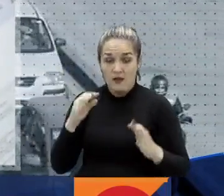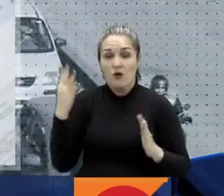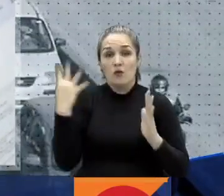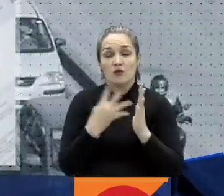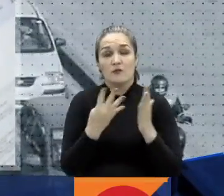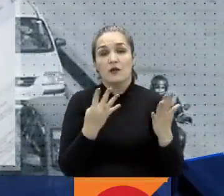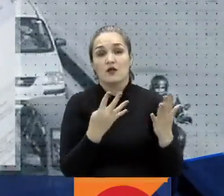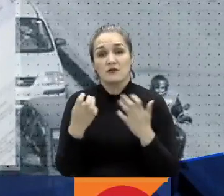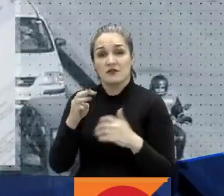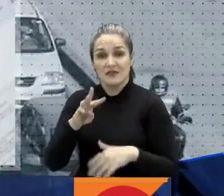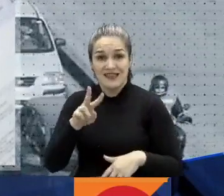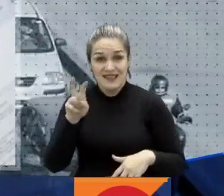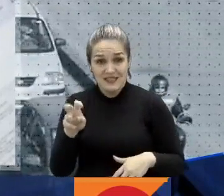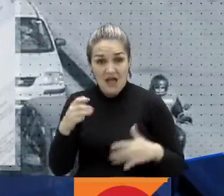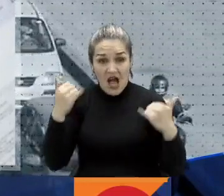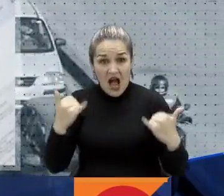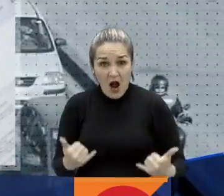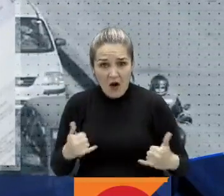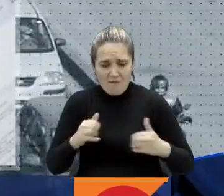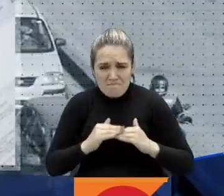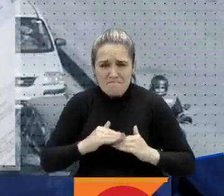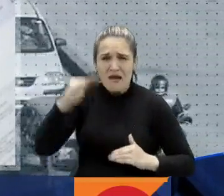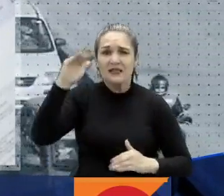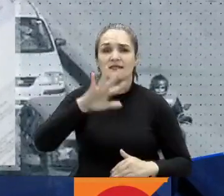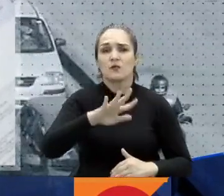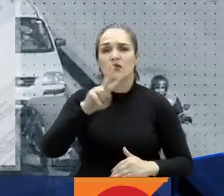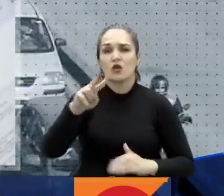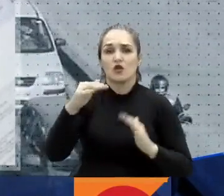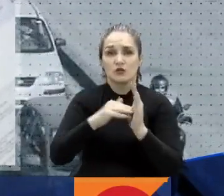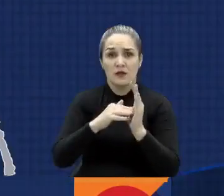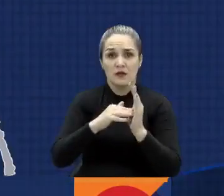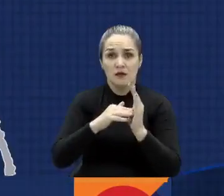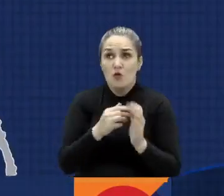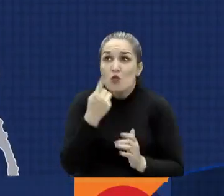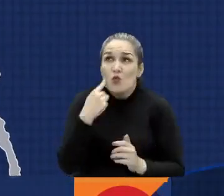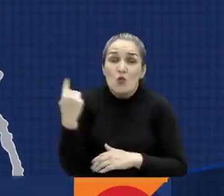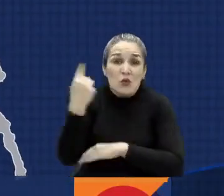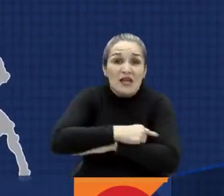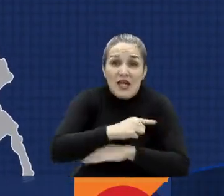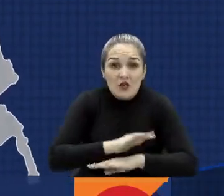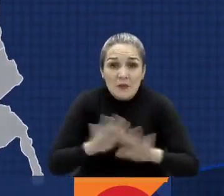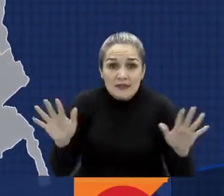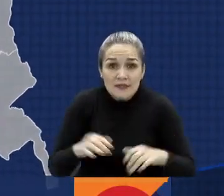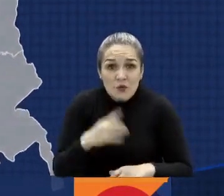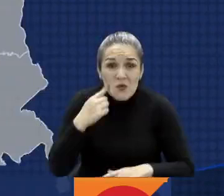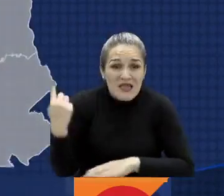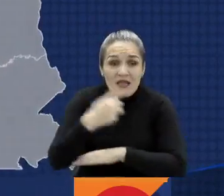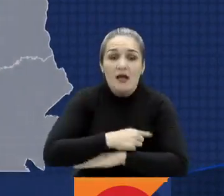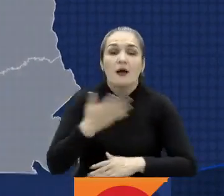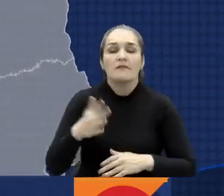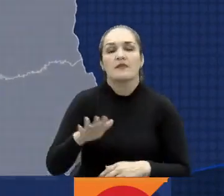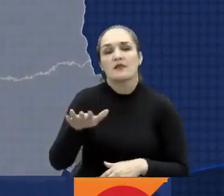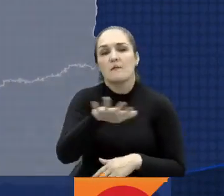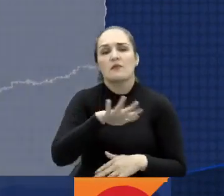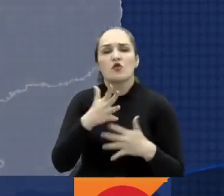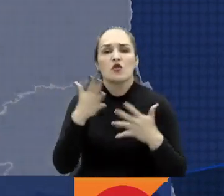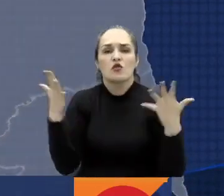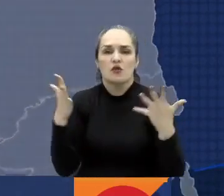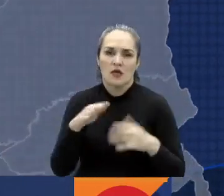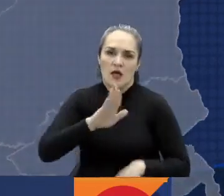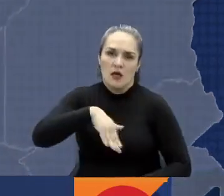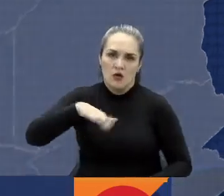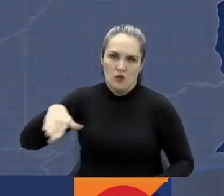pólizas vendidas a 52,969 solo el 19 de diciembre departamentos como Antioquia cundinamarca y Valle al igual que la